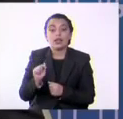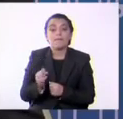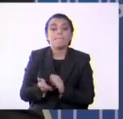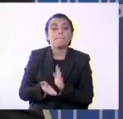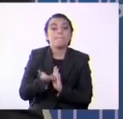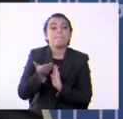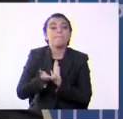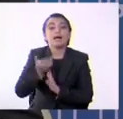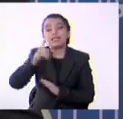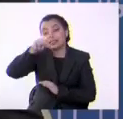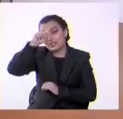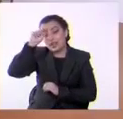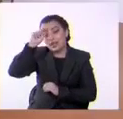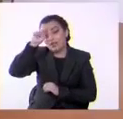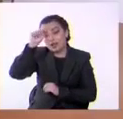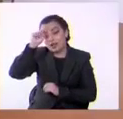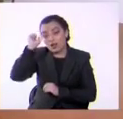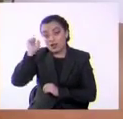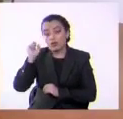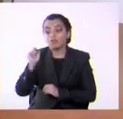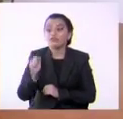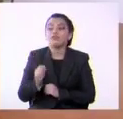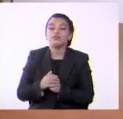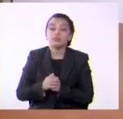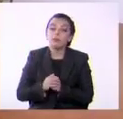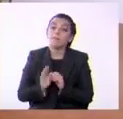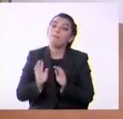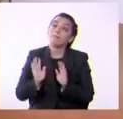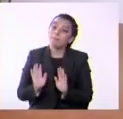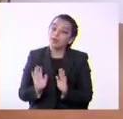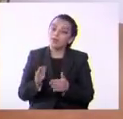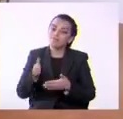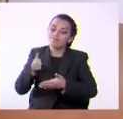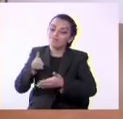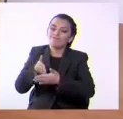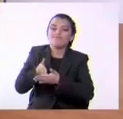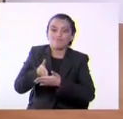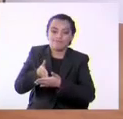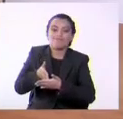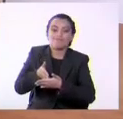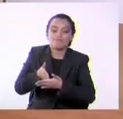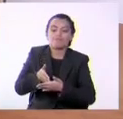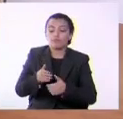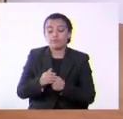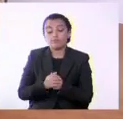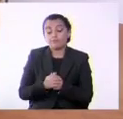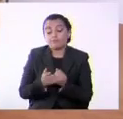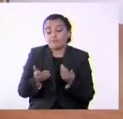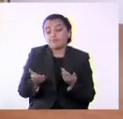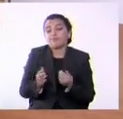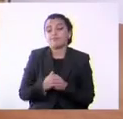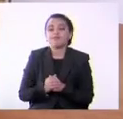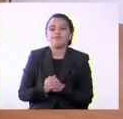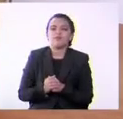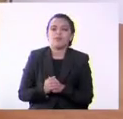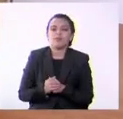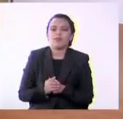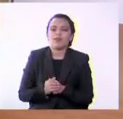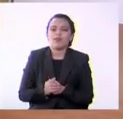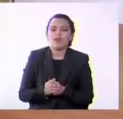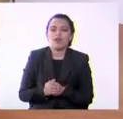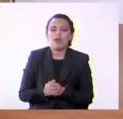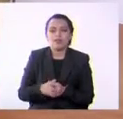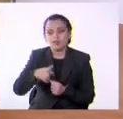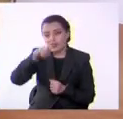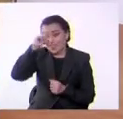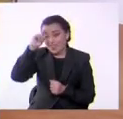mayor capacidad de empleabilidad, sin embargo hay límites también. Así es. Es decir, ¿cuál es la calidad de estos empleos que se